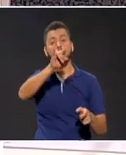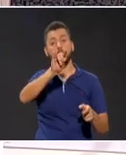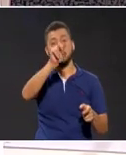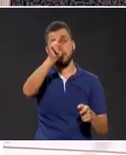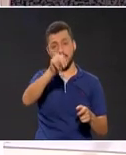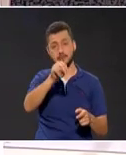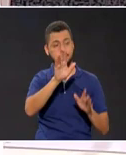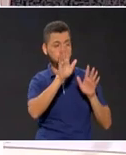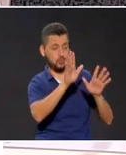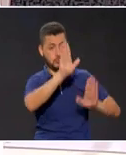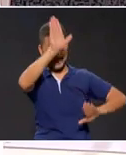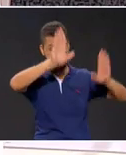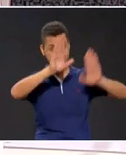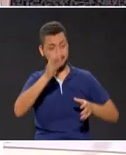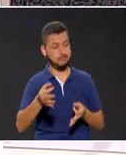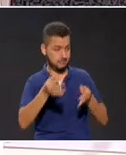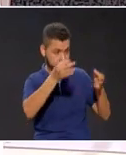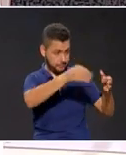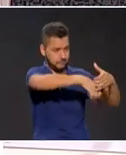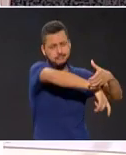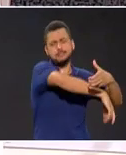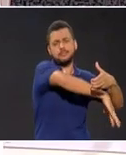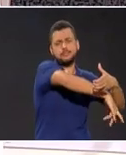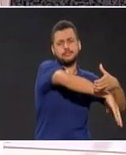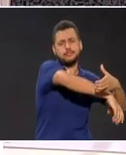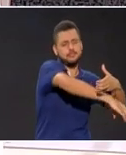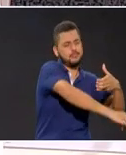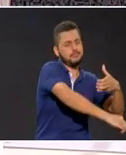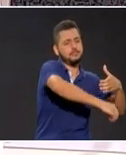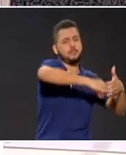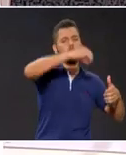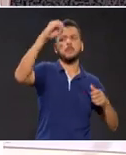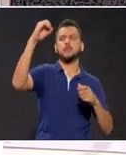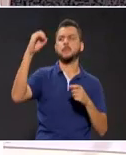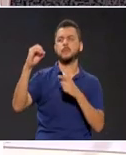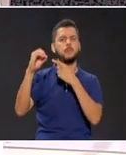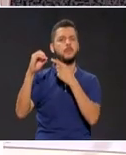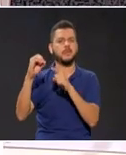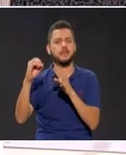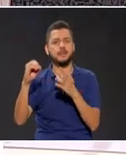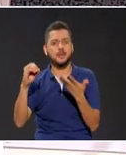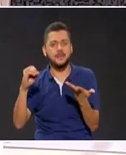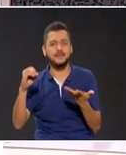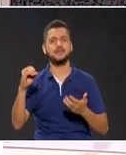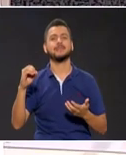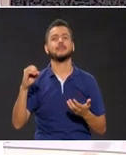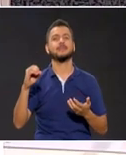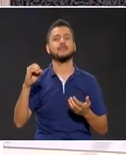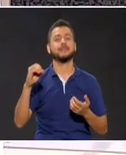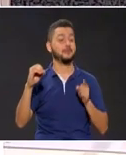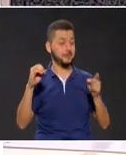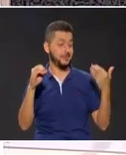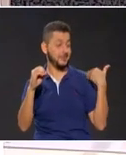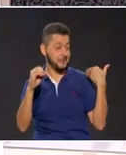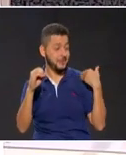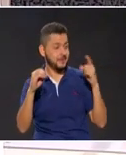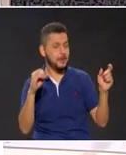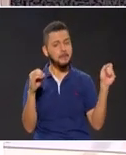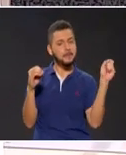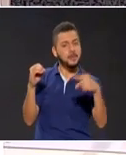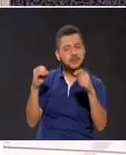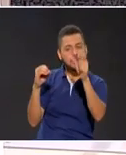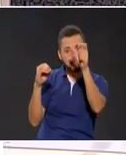haya claridad y veamos que efectivamente le corresponde a usted, bien pueda, preguntarle a Beatriz